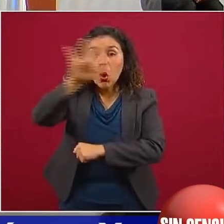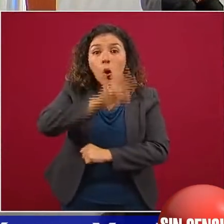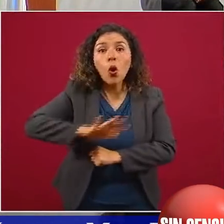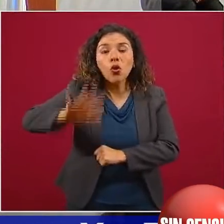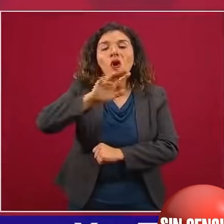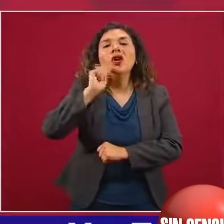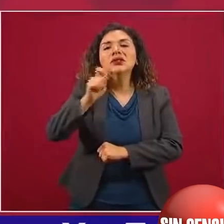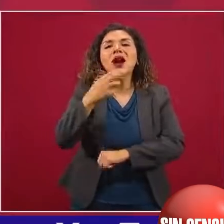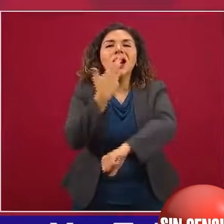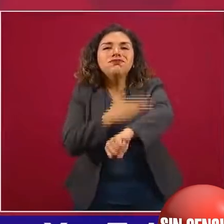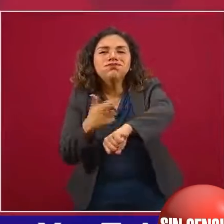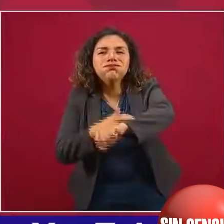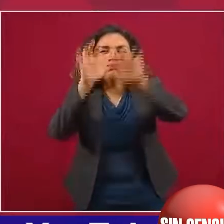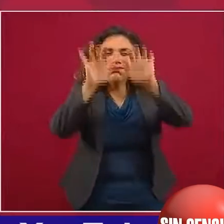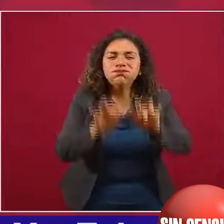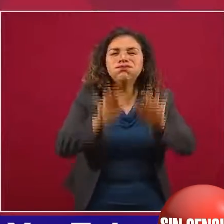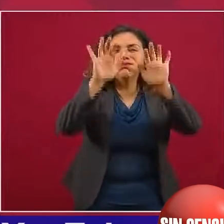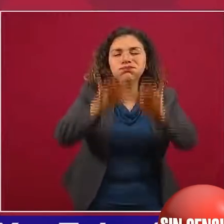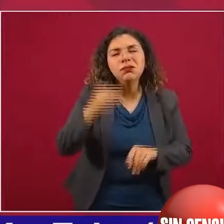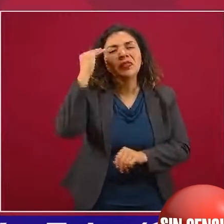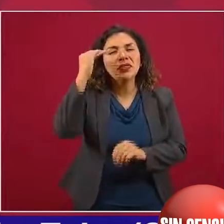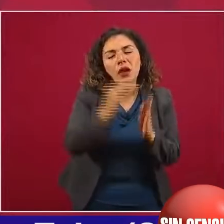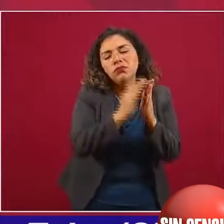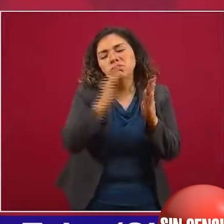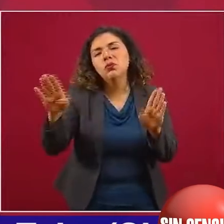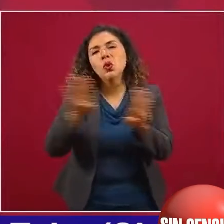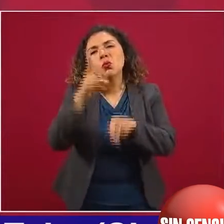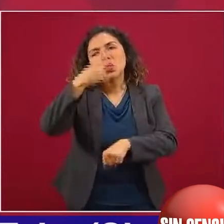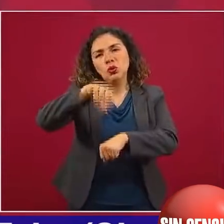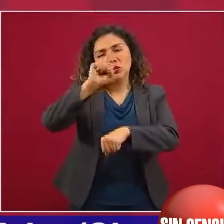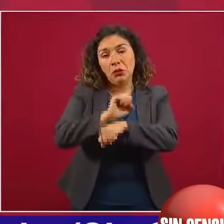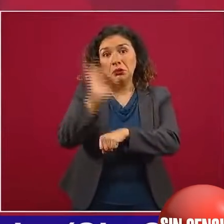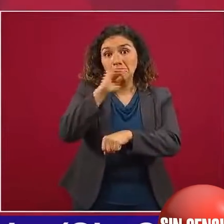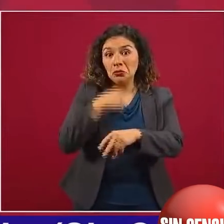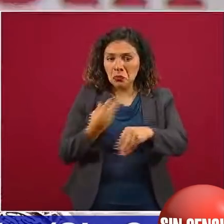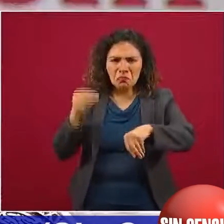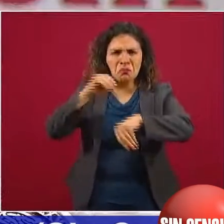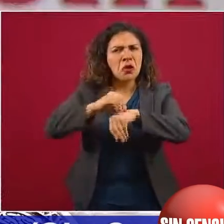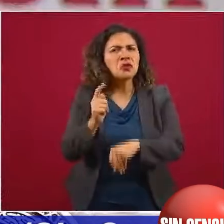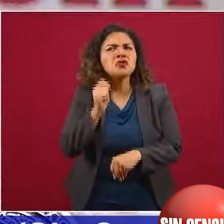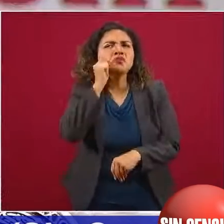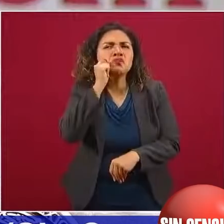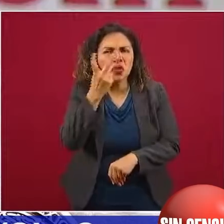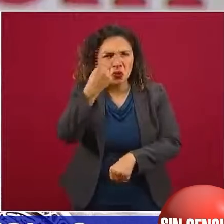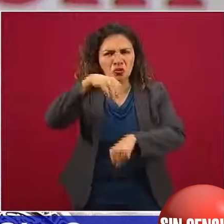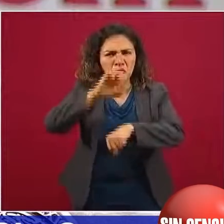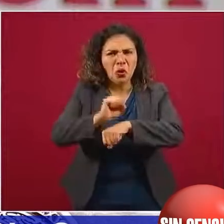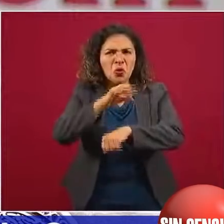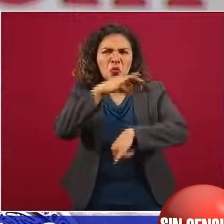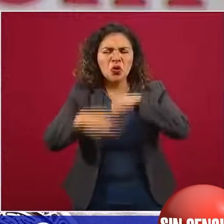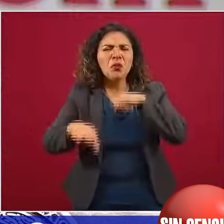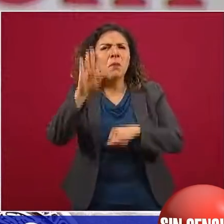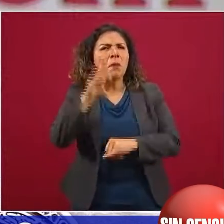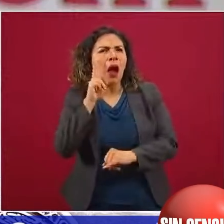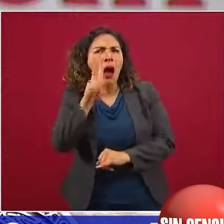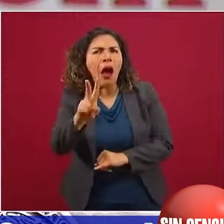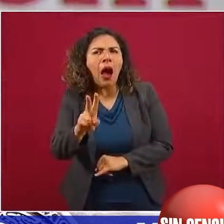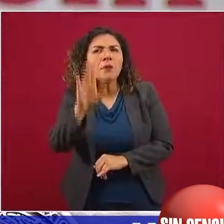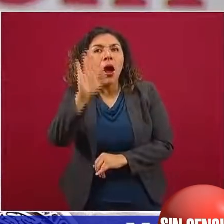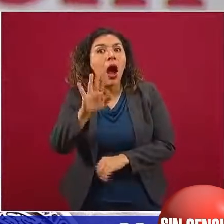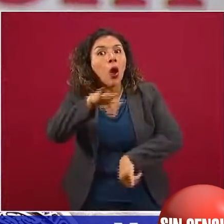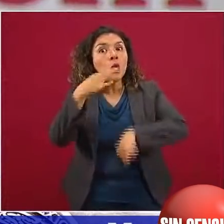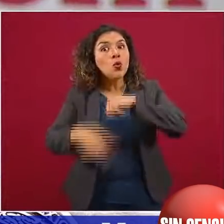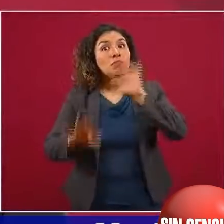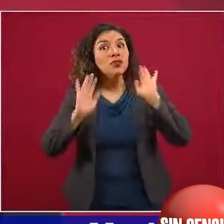tienen un tiempo de procesamiento. Y si mantuviéramos esas 2 semanas, las más recientes, nos daría una falsa impresión de que ahí se acaba la